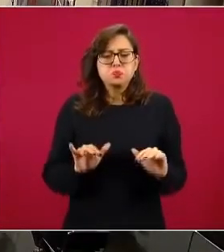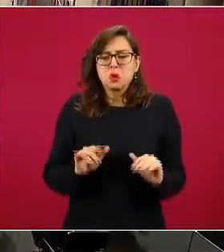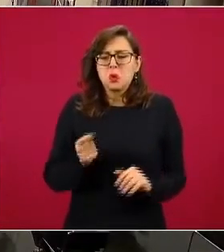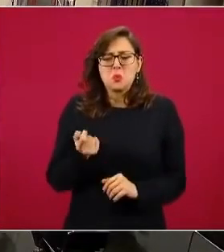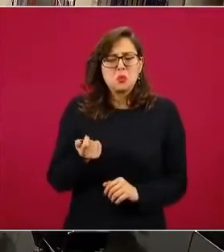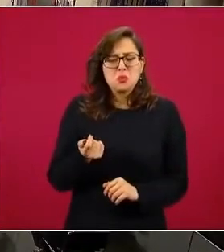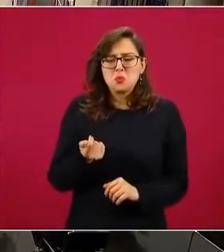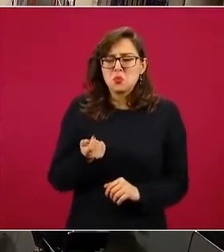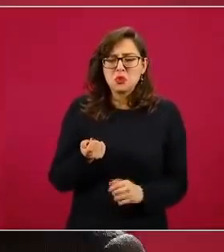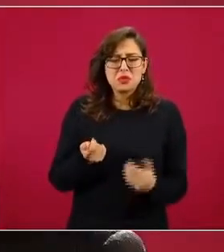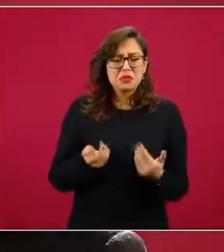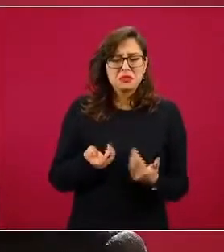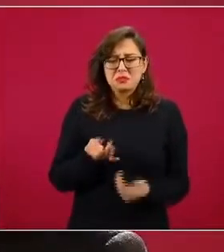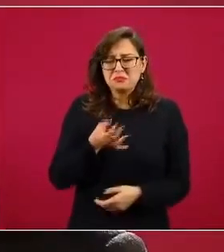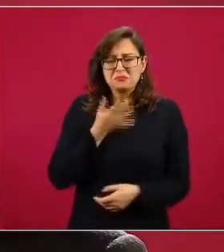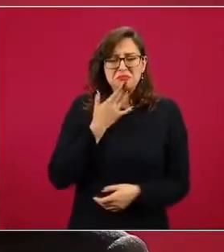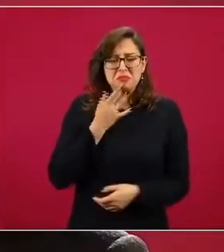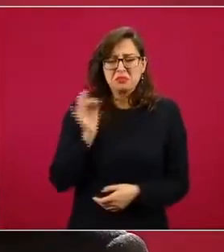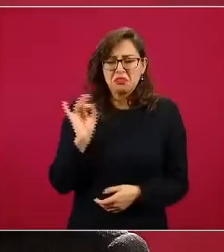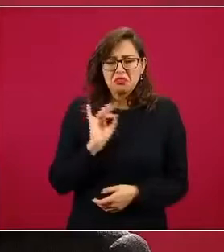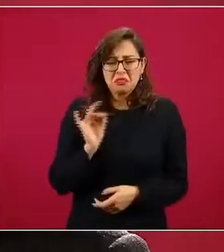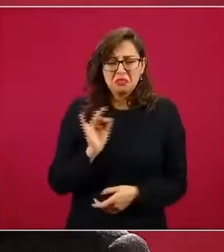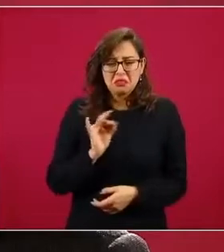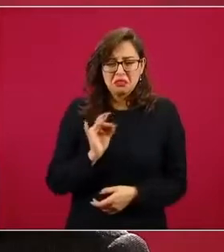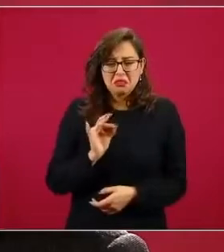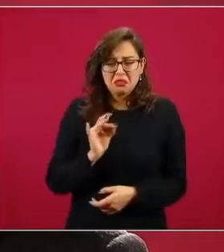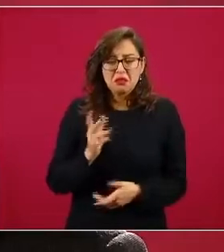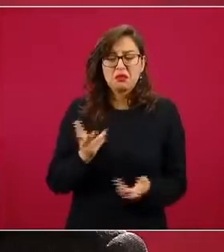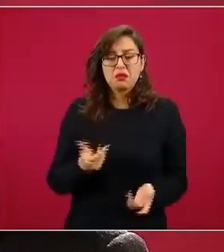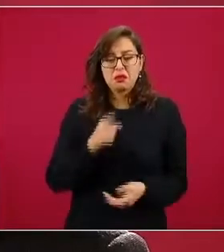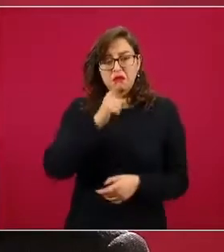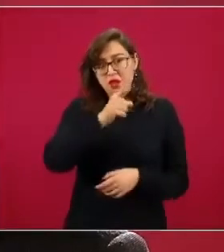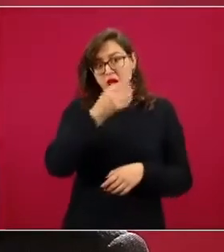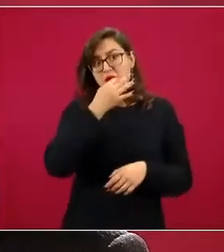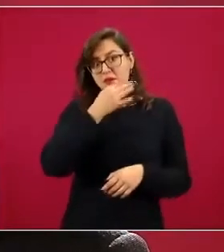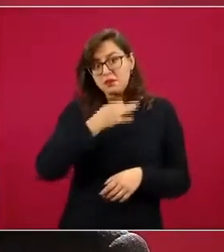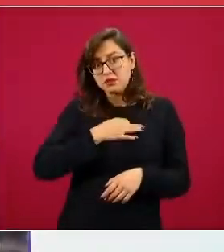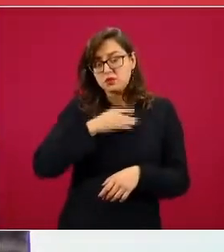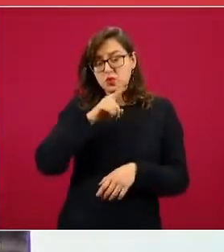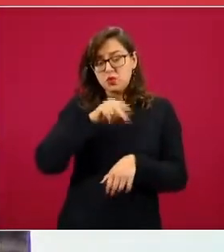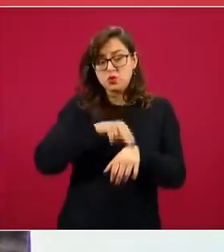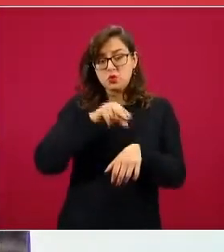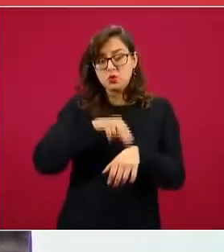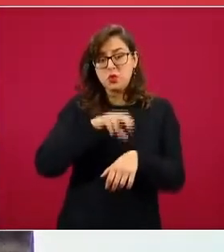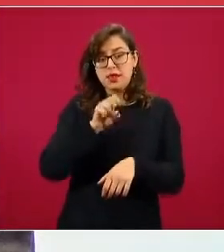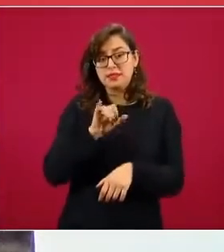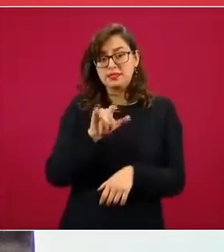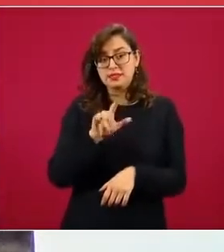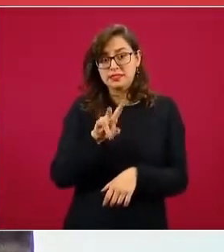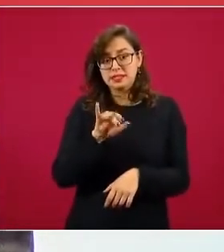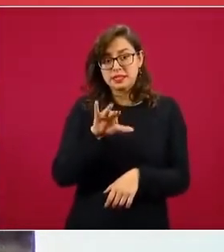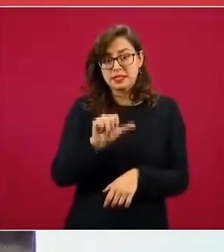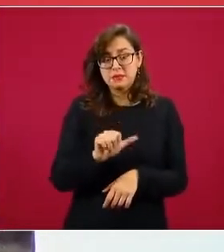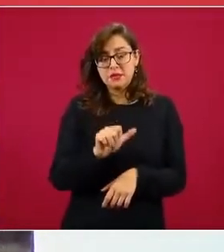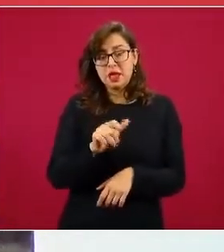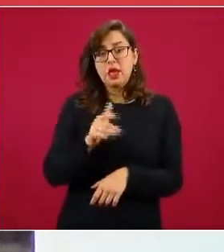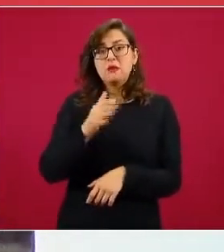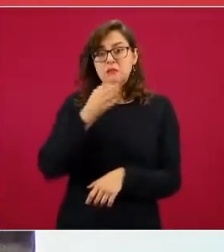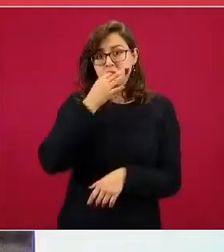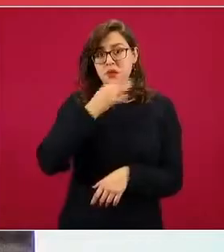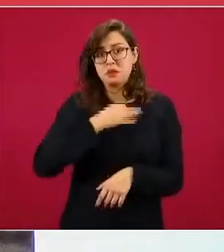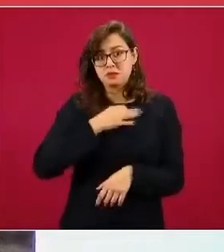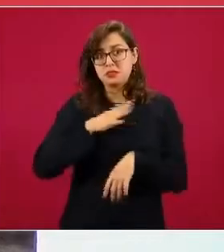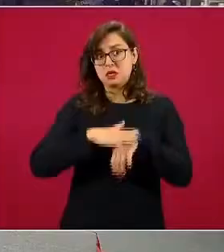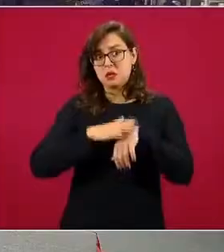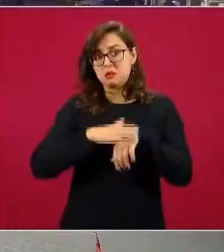baja del edificio. Esto nos lo alertó la doctora Silvia Roldán, la secretaria de Salud, desde el día que empezaron